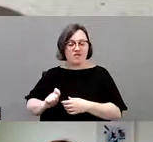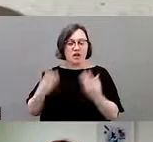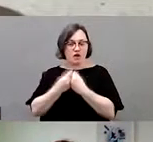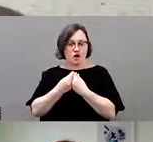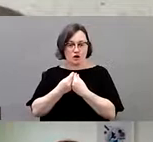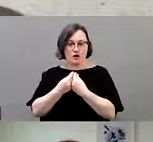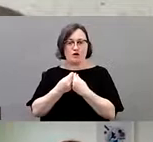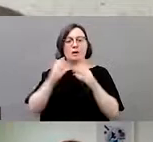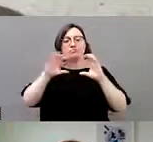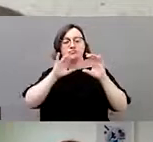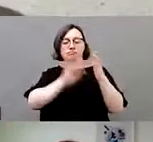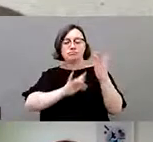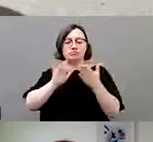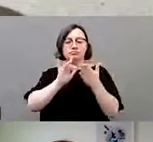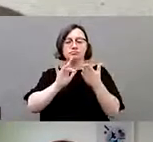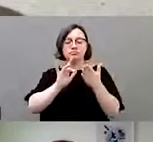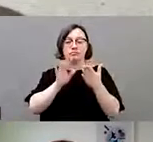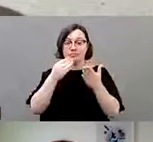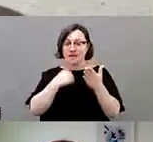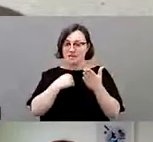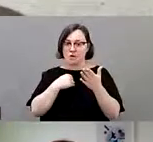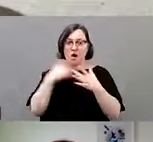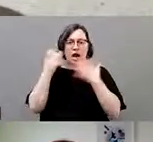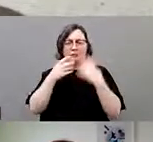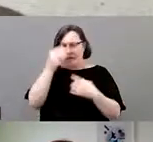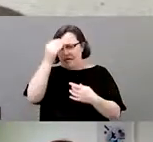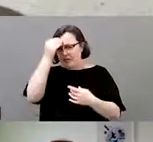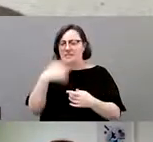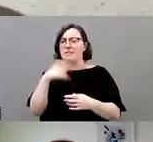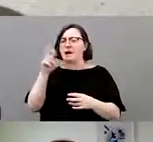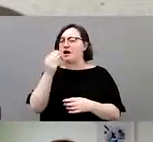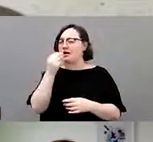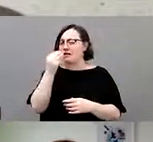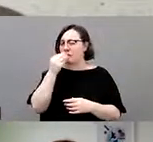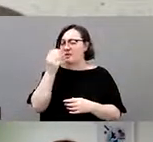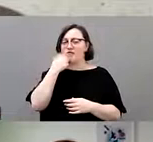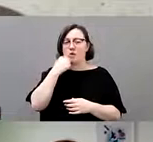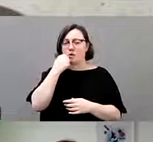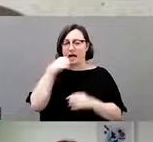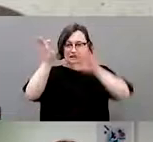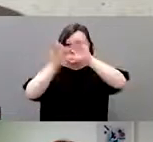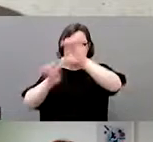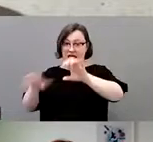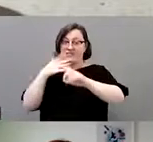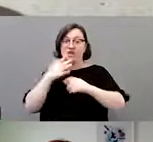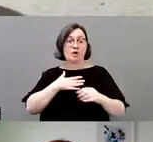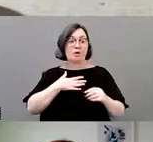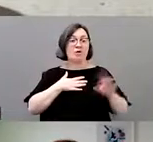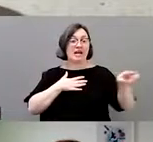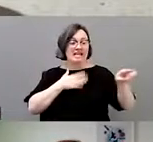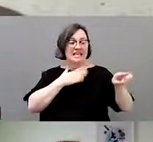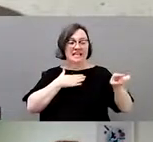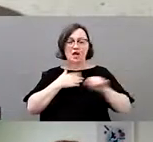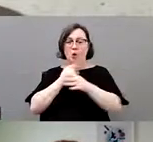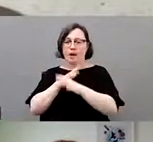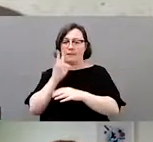y trabajando, pues están haciendo actividad yo creo de la fruta, y le ha puesto allí las frutas y le habrá dicho lo que quiere merendar o quiere jugar, porque veo